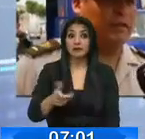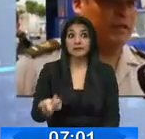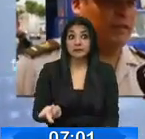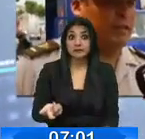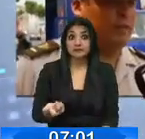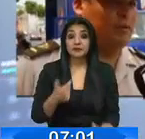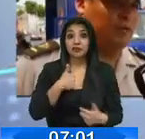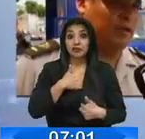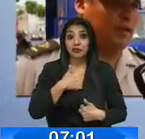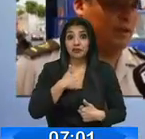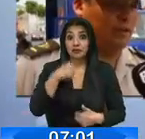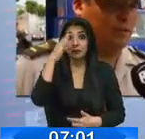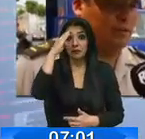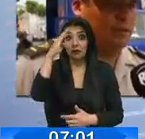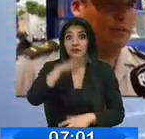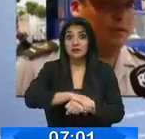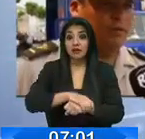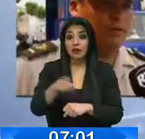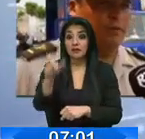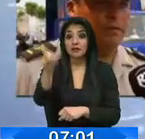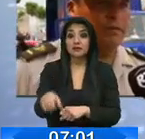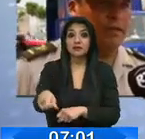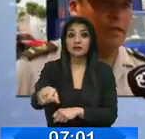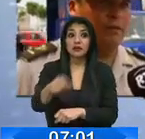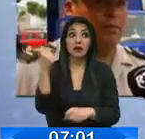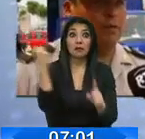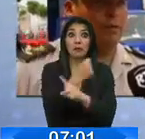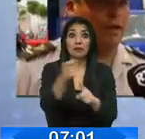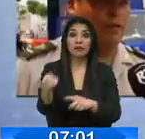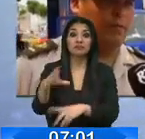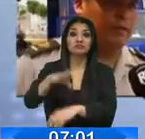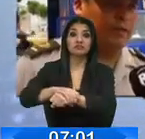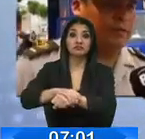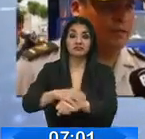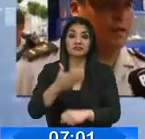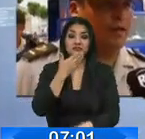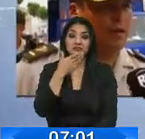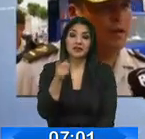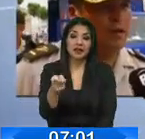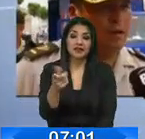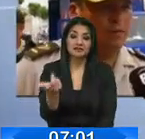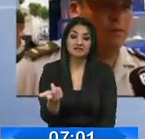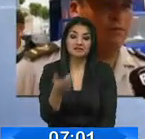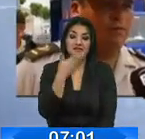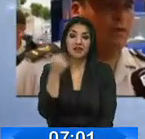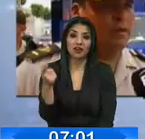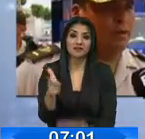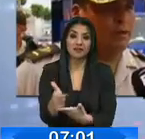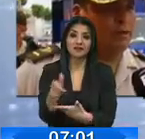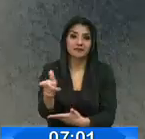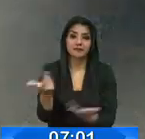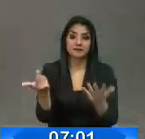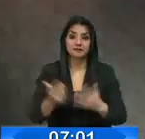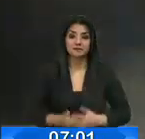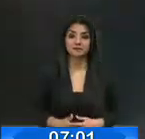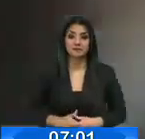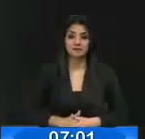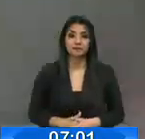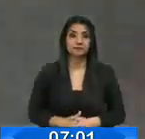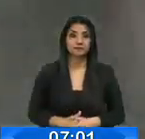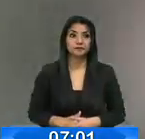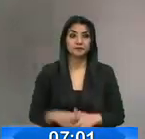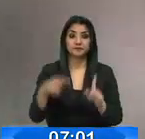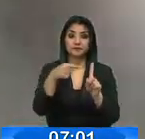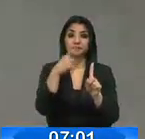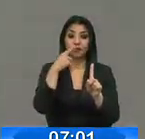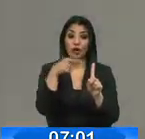ir hasta detenida la persona que le agredió, ¿no? Entonces, en vez de ser perjudicado, pasará a ser ya un victimario. El agredido